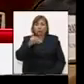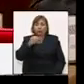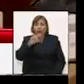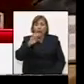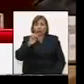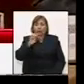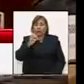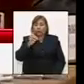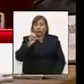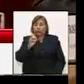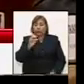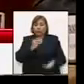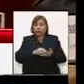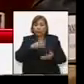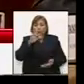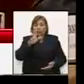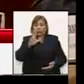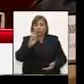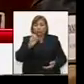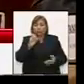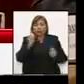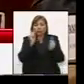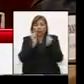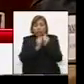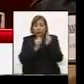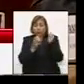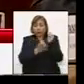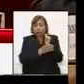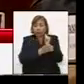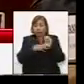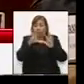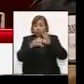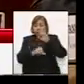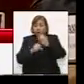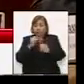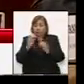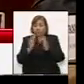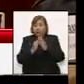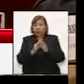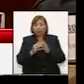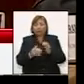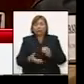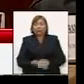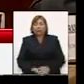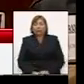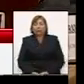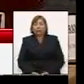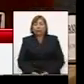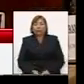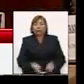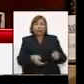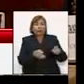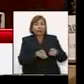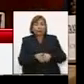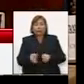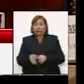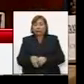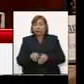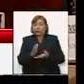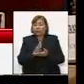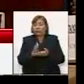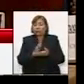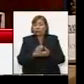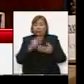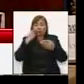conocido, donde hubieron más de 30 detenidos, con allanamiento, también orden de detención. También he participado